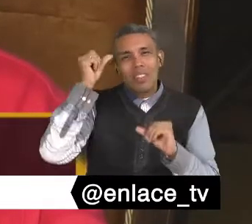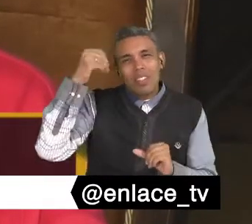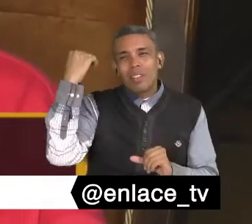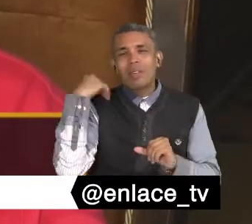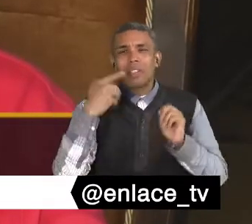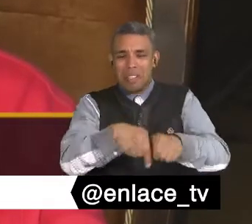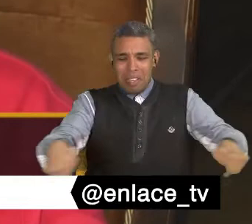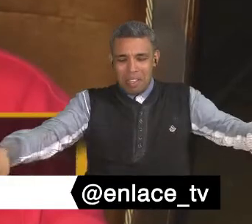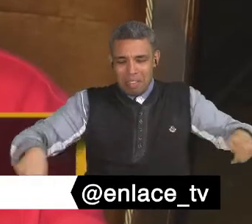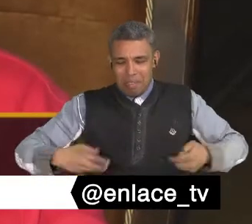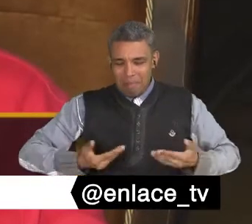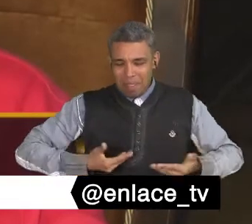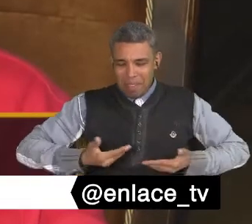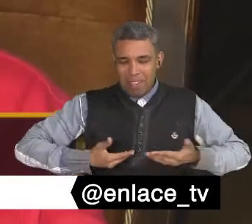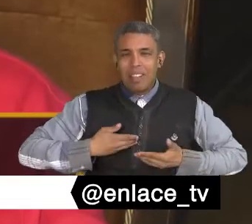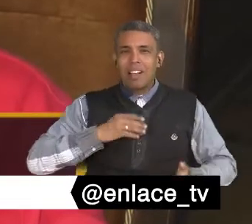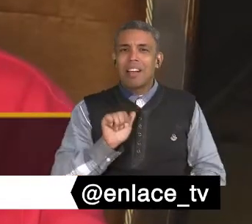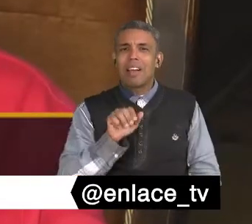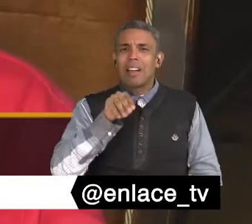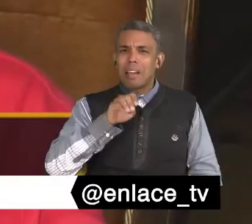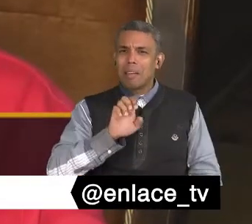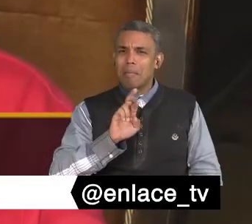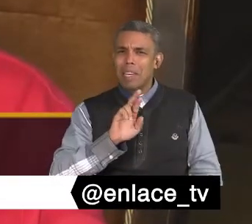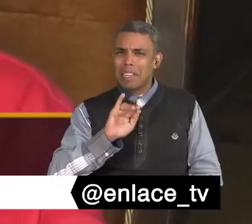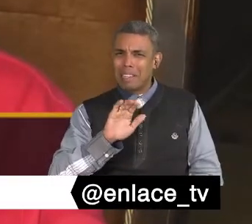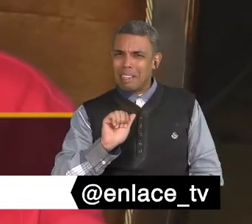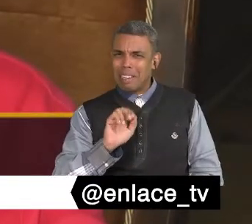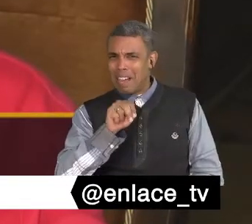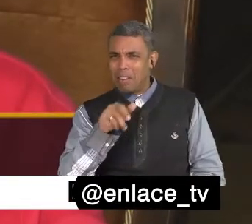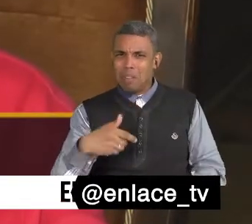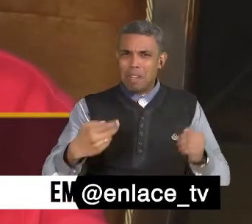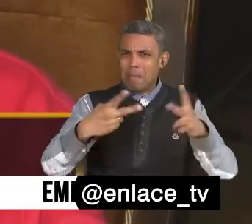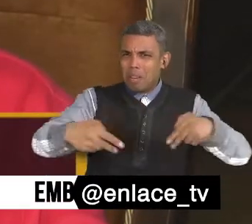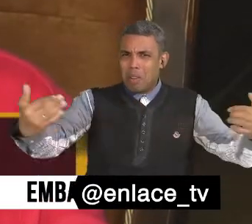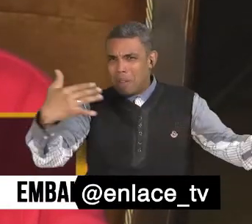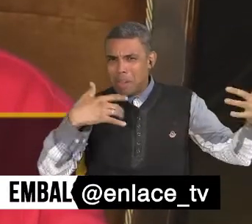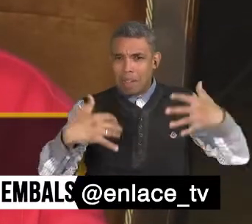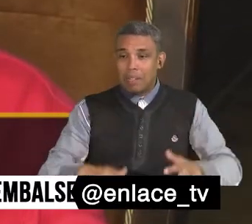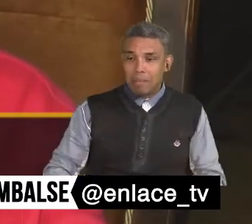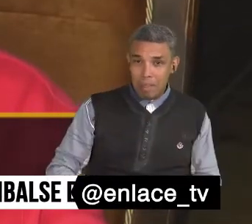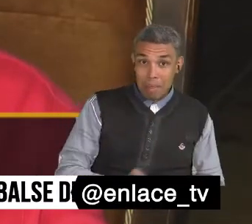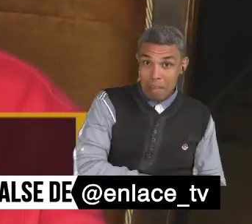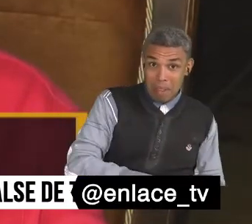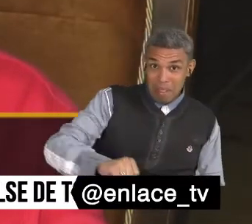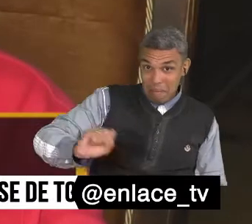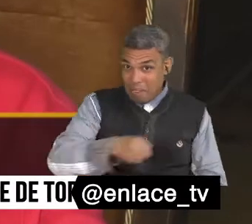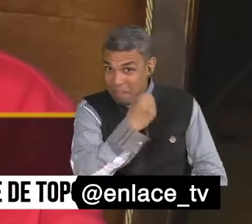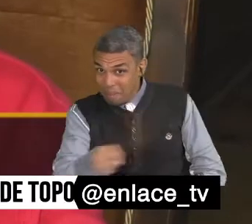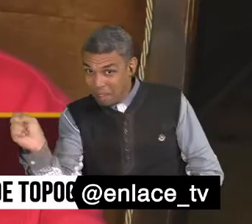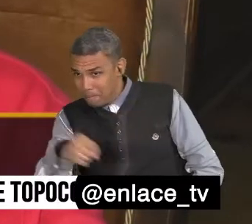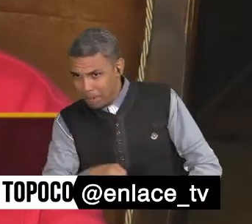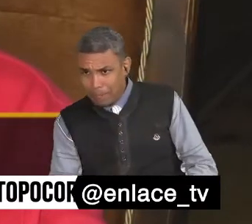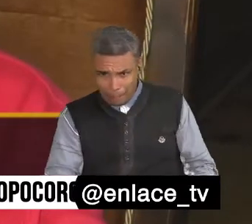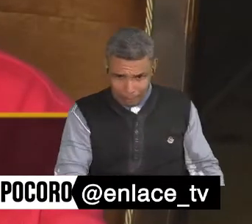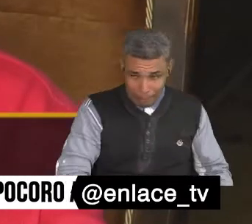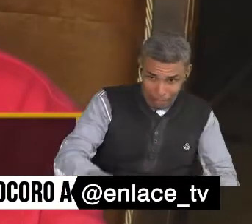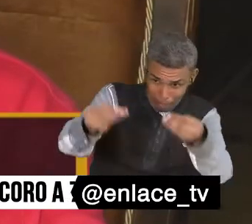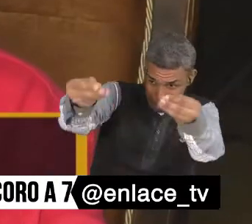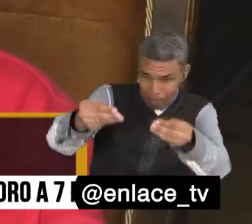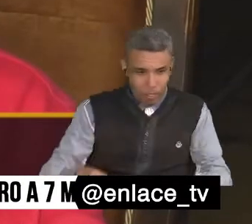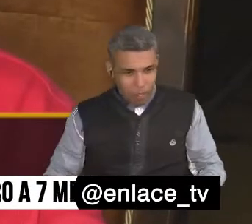a los antioqueños, entregaron machetes y todo lo que fueron equipos como para tener en